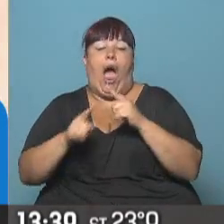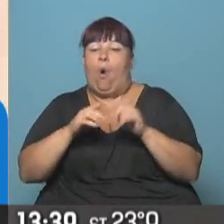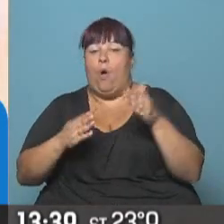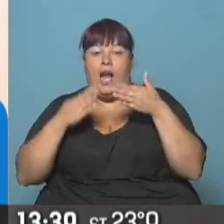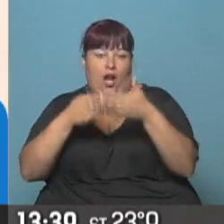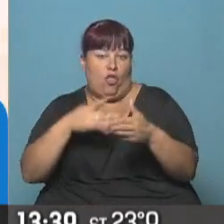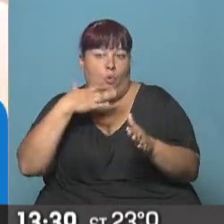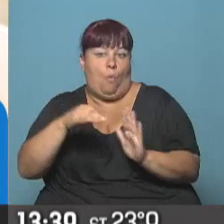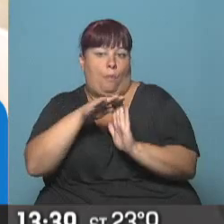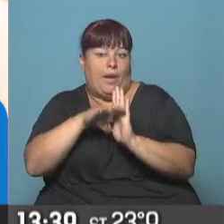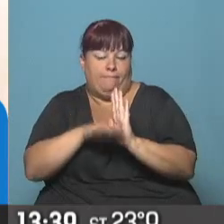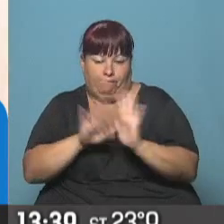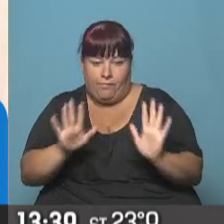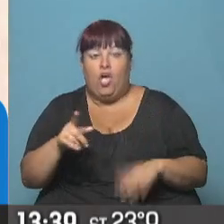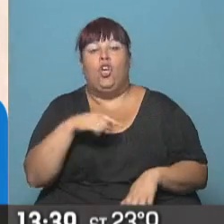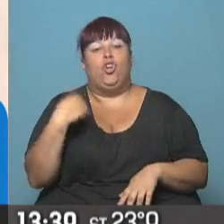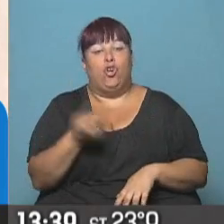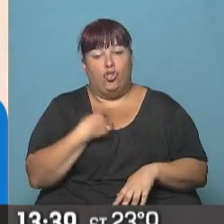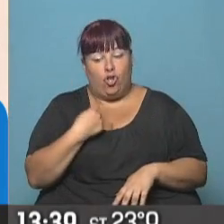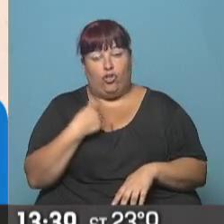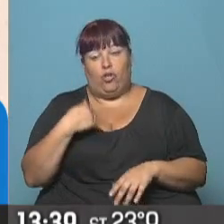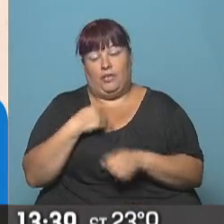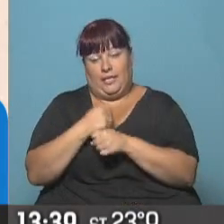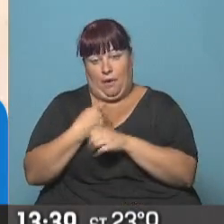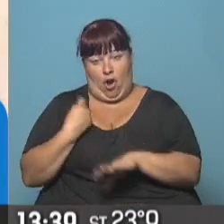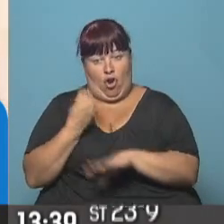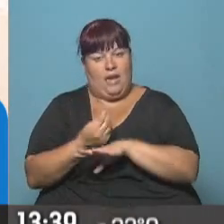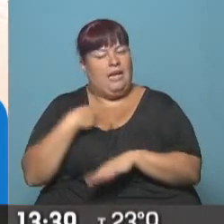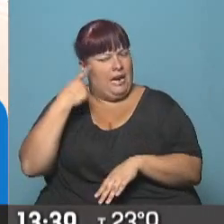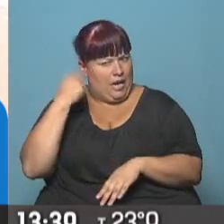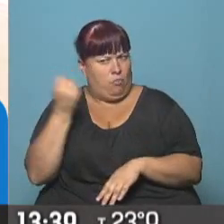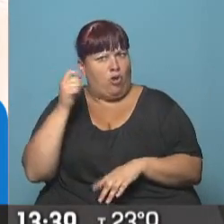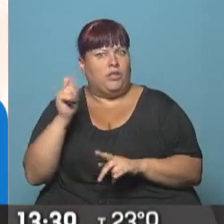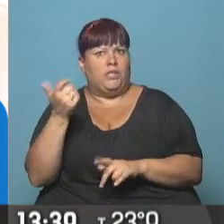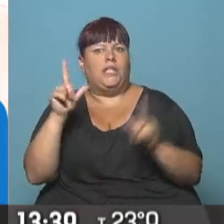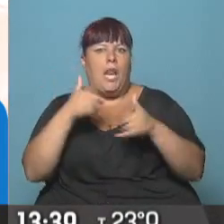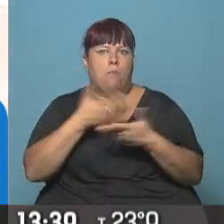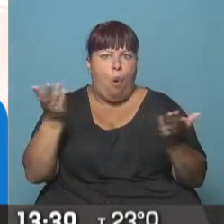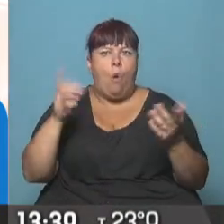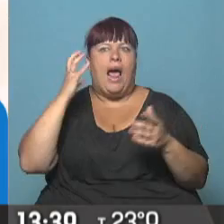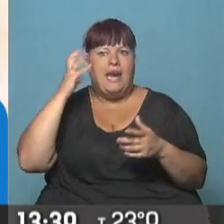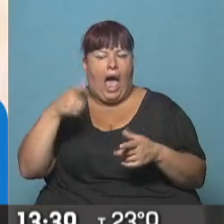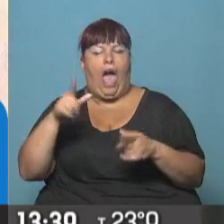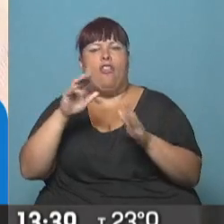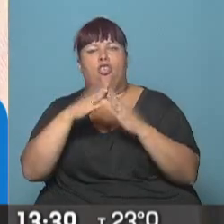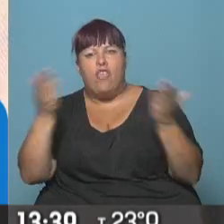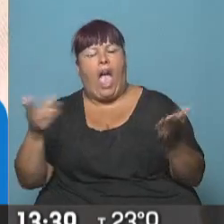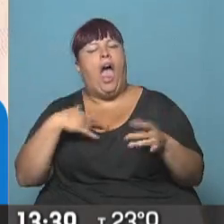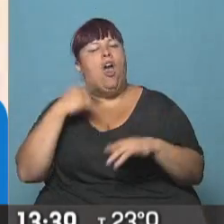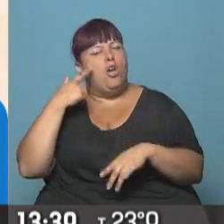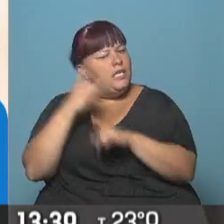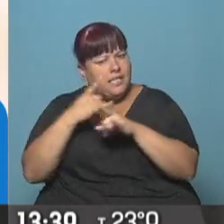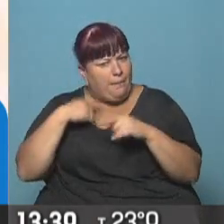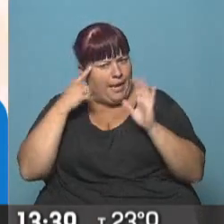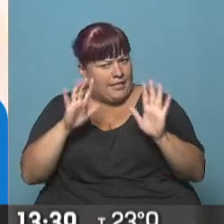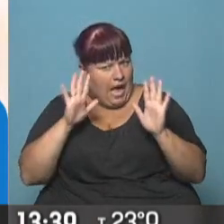a seguir y a cumplir. Nosotros, desde nuestra gestión, creemos firmemente en los medios públicos, creemos, siempre lo hemos